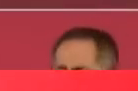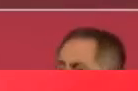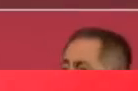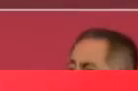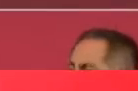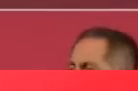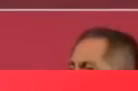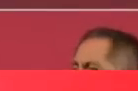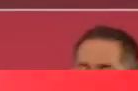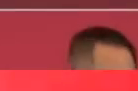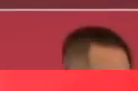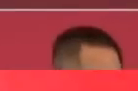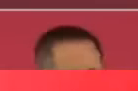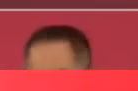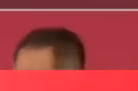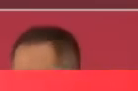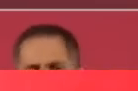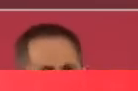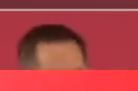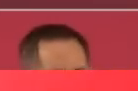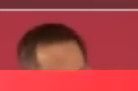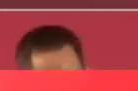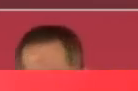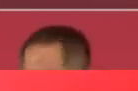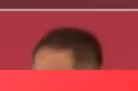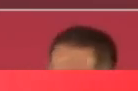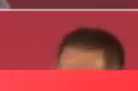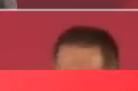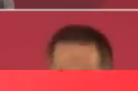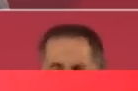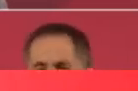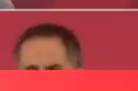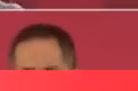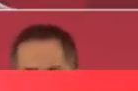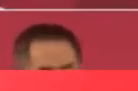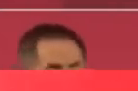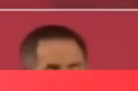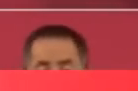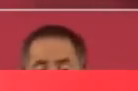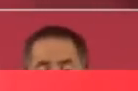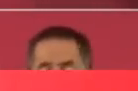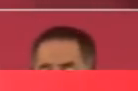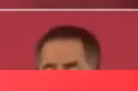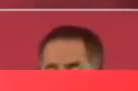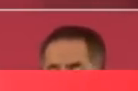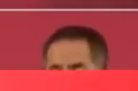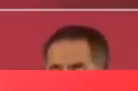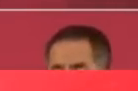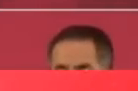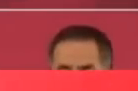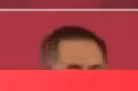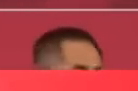vamos a hacer este de claudio no invita a